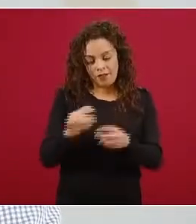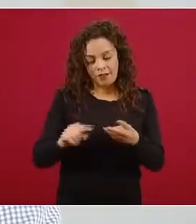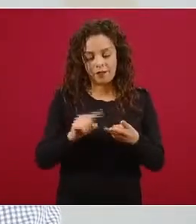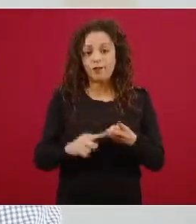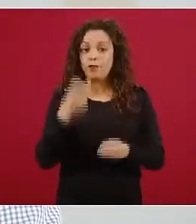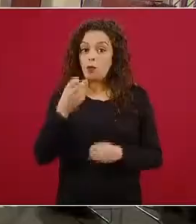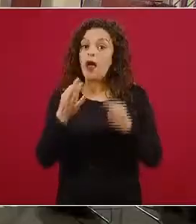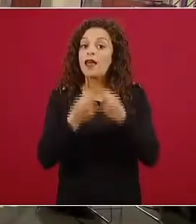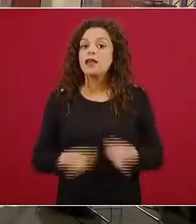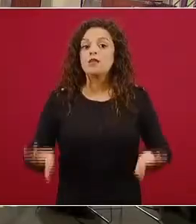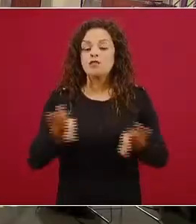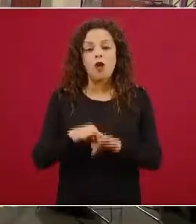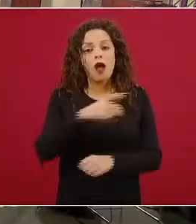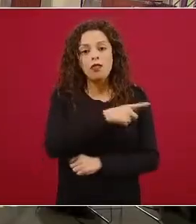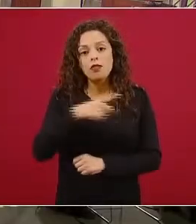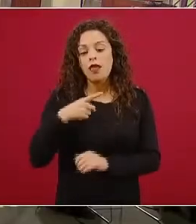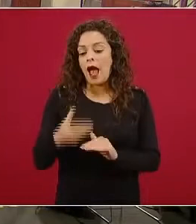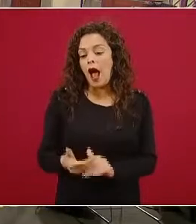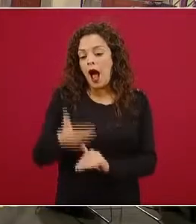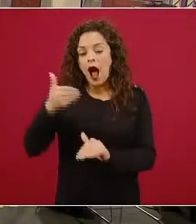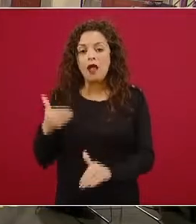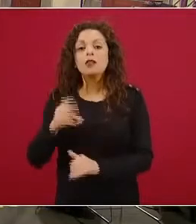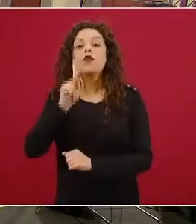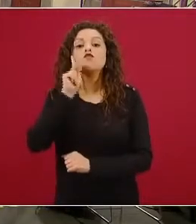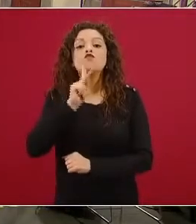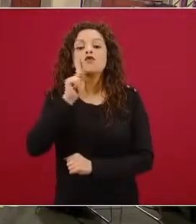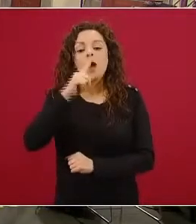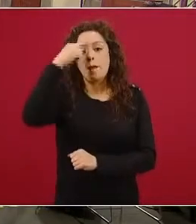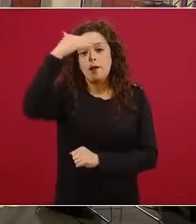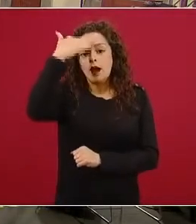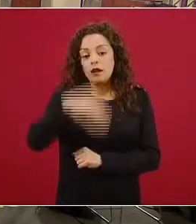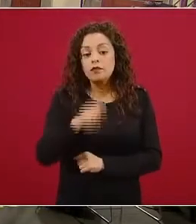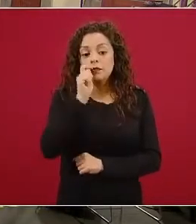cabo los ensayos y conocer el resultado de estos, ¿no?